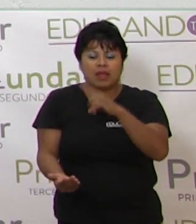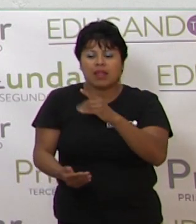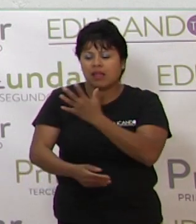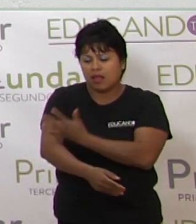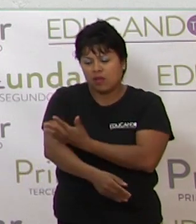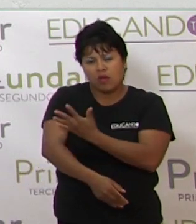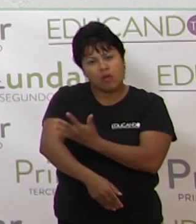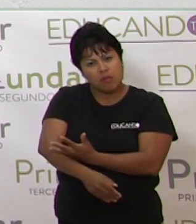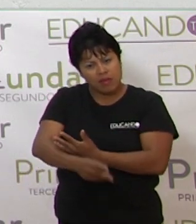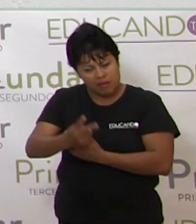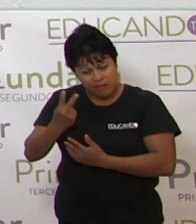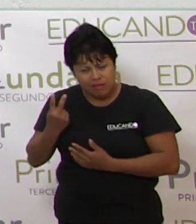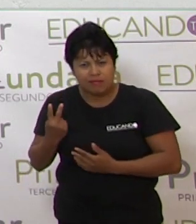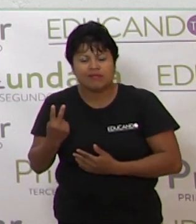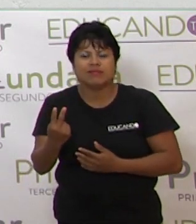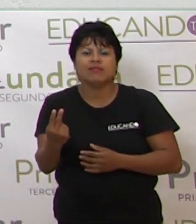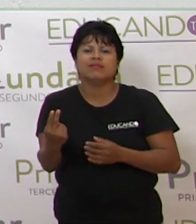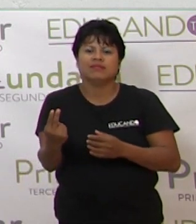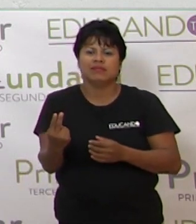lo acompañe